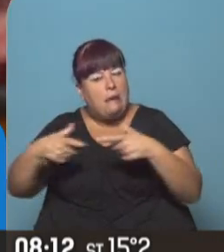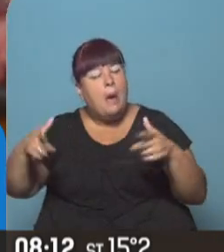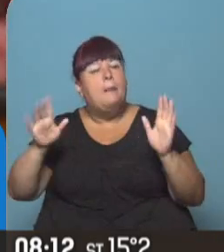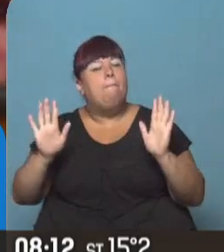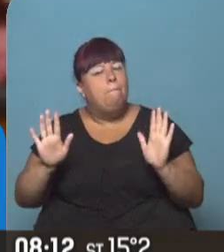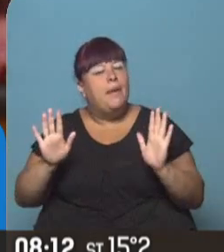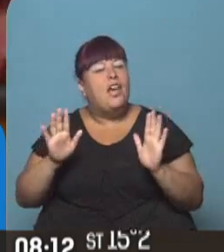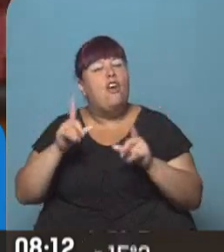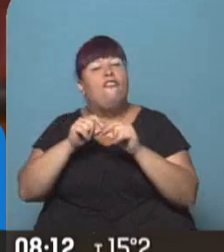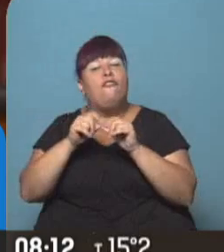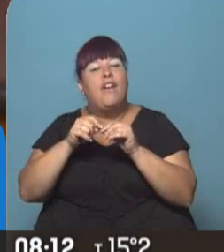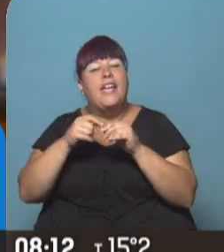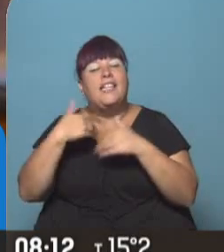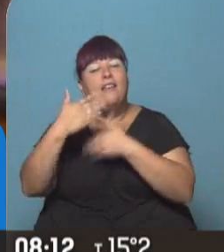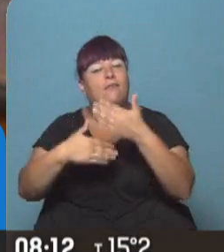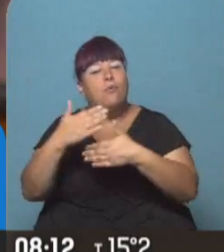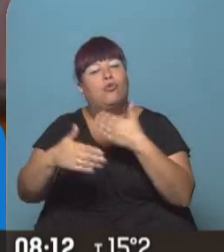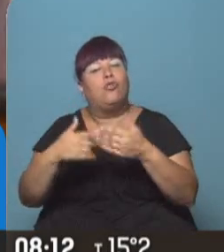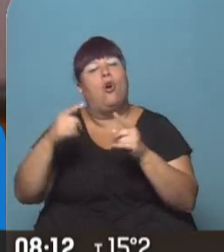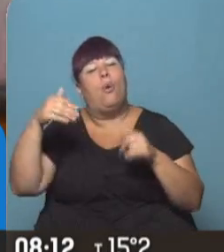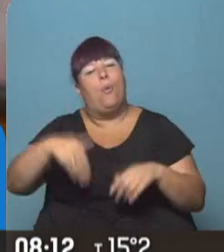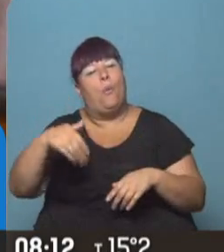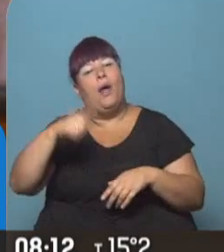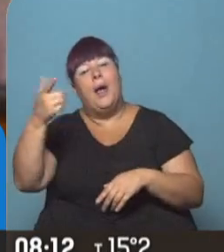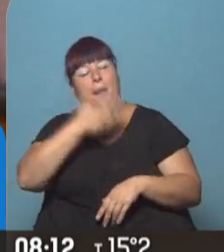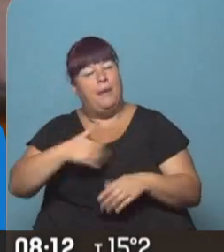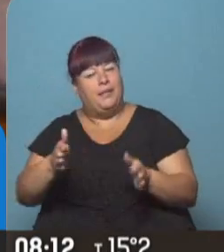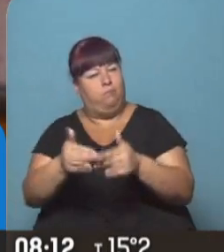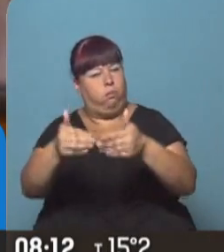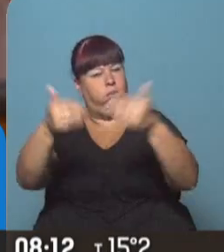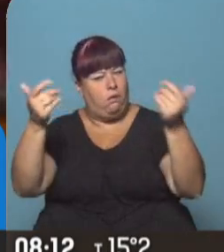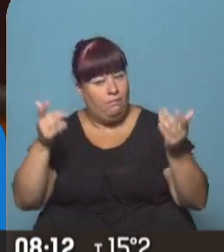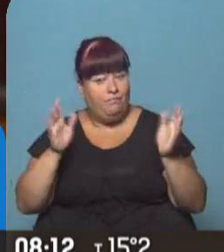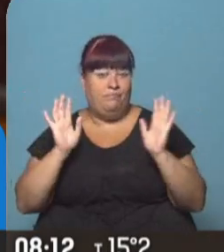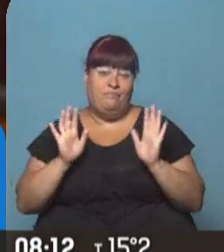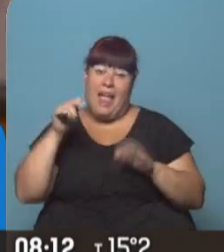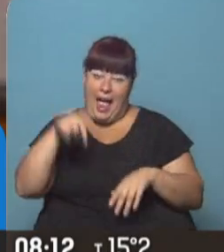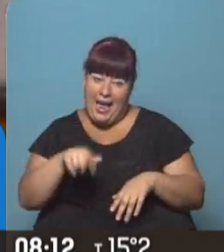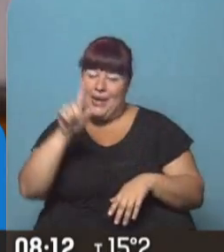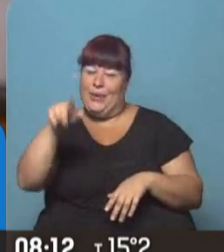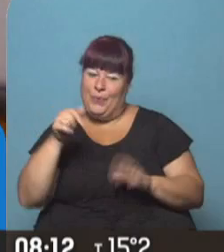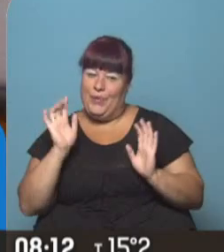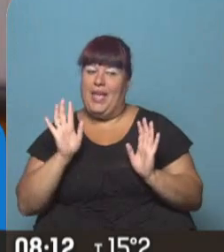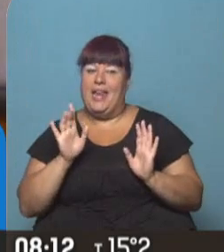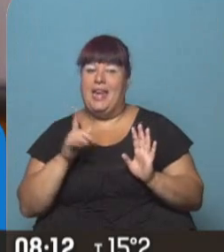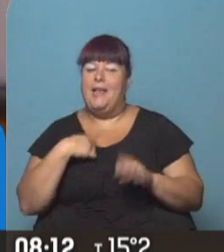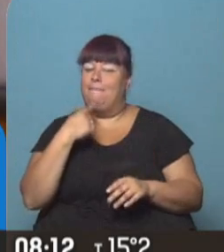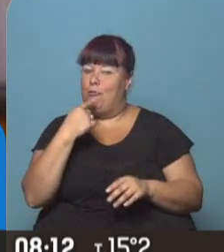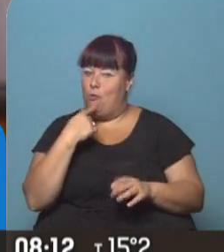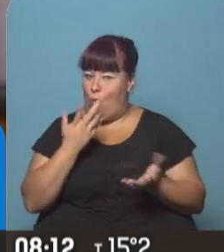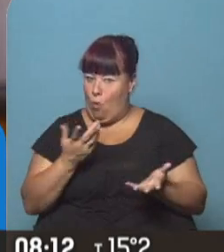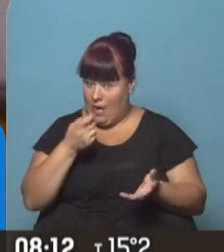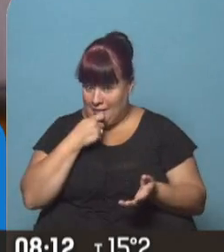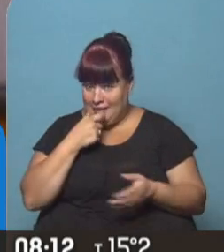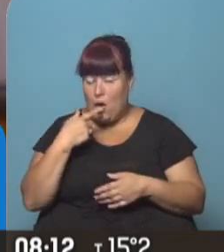pero los plazos de cuyo proceso son mucho más lentos que los del presidente Lula, y acá es donde aparece la pregunta de si